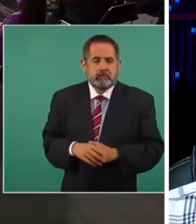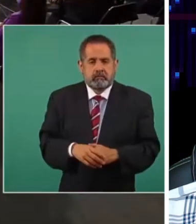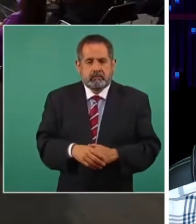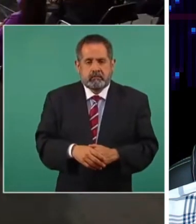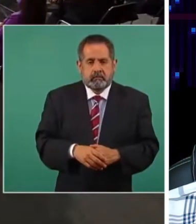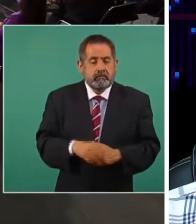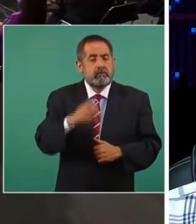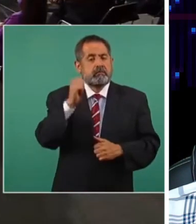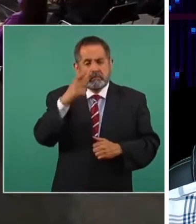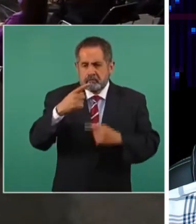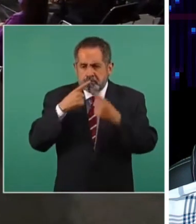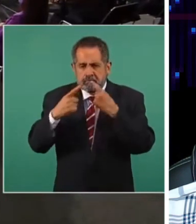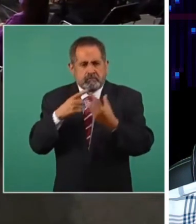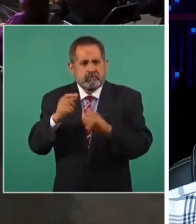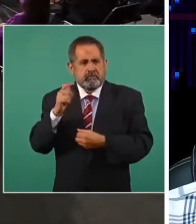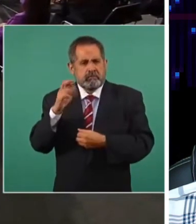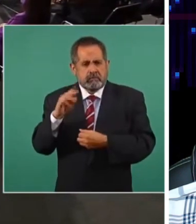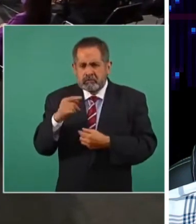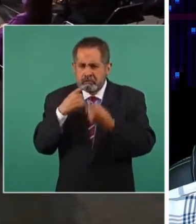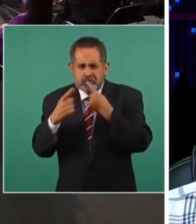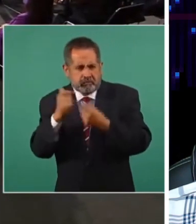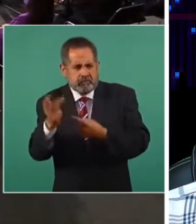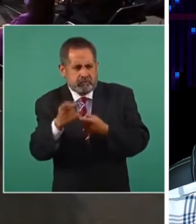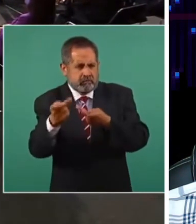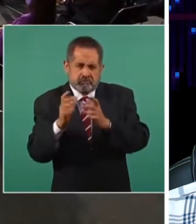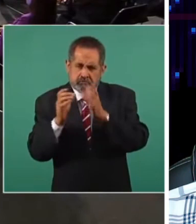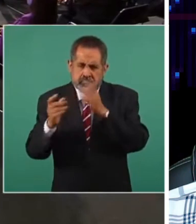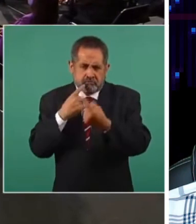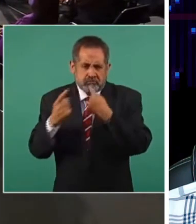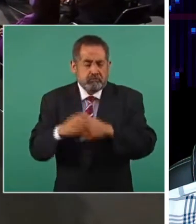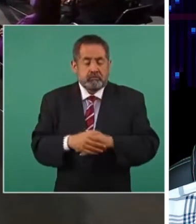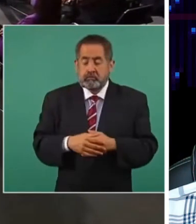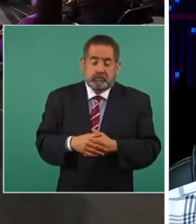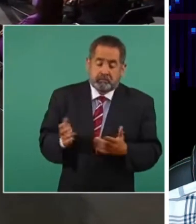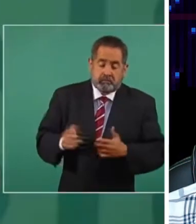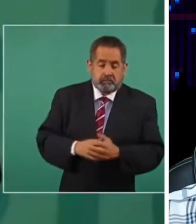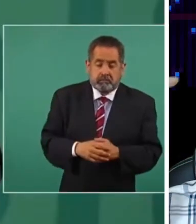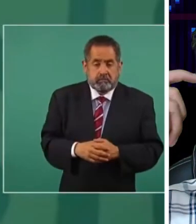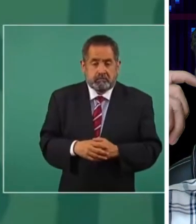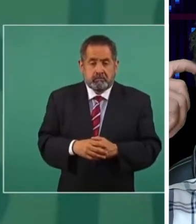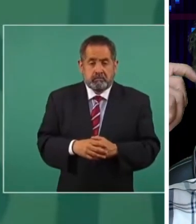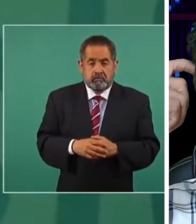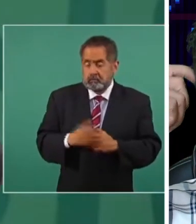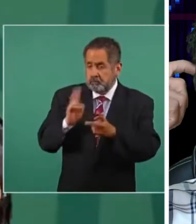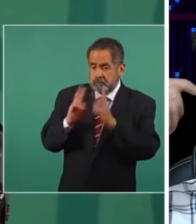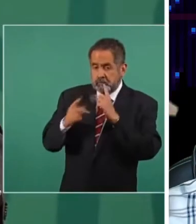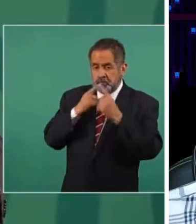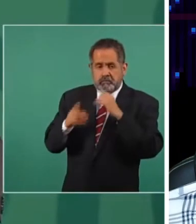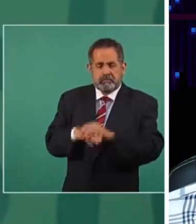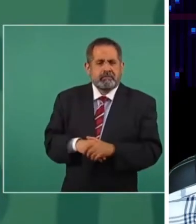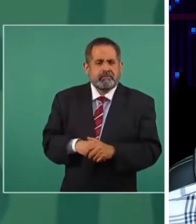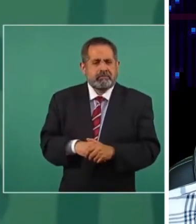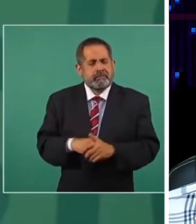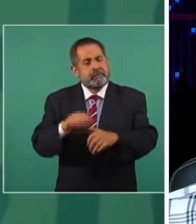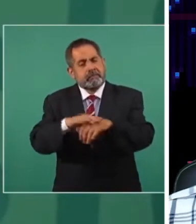tenido ningún diálogo con Almagro a partir de esta petición de estar aquí? No hemos tenido ningún.